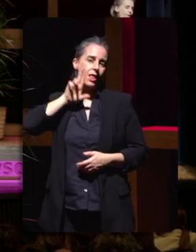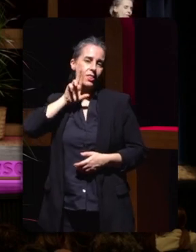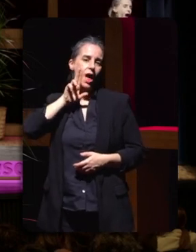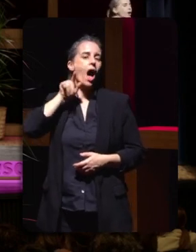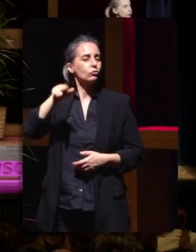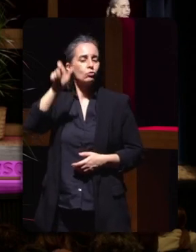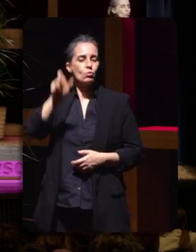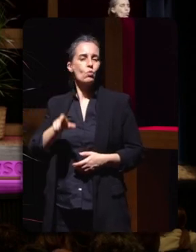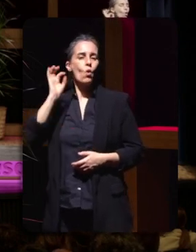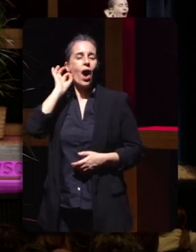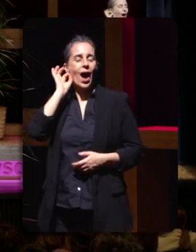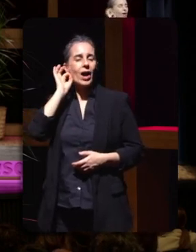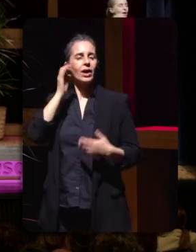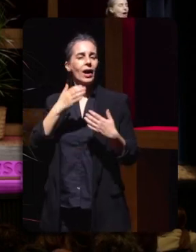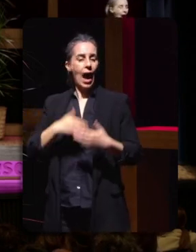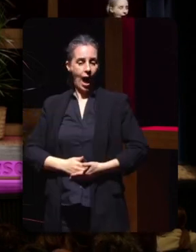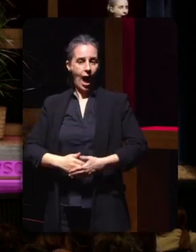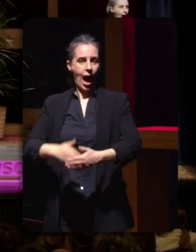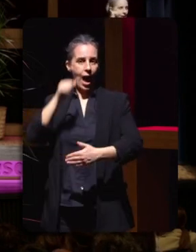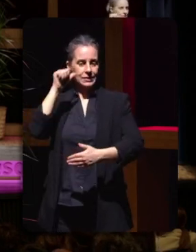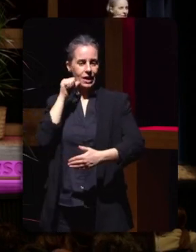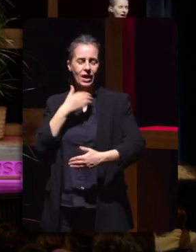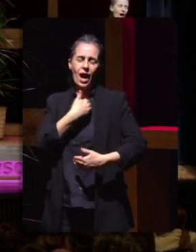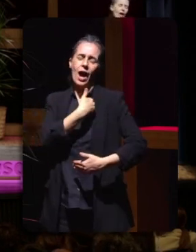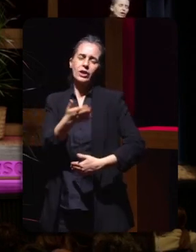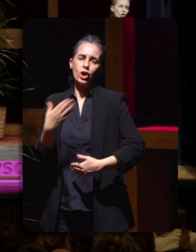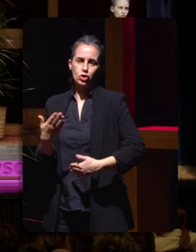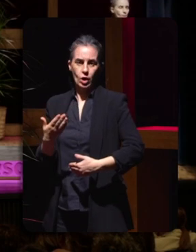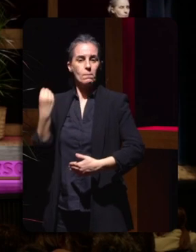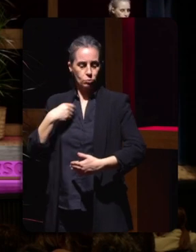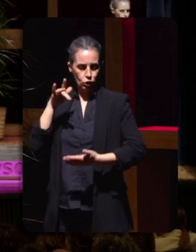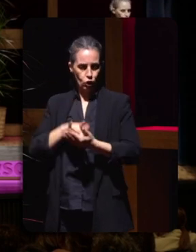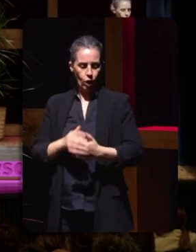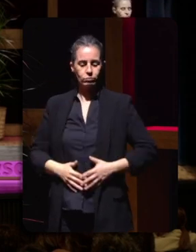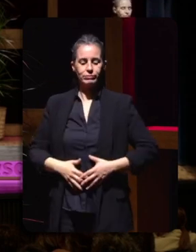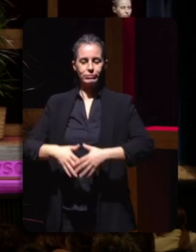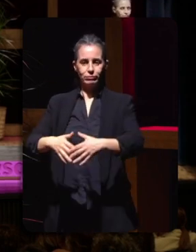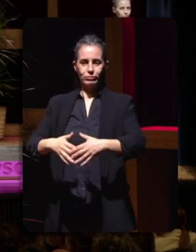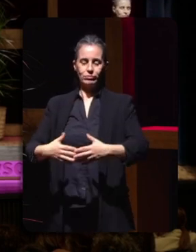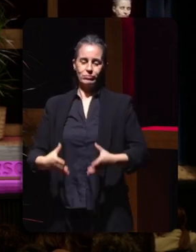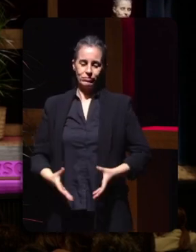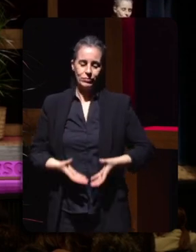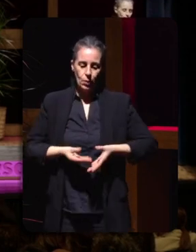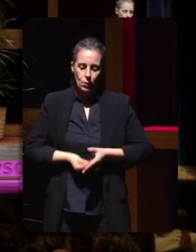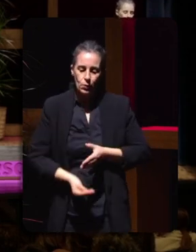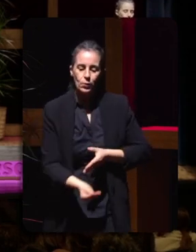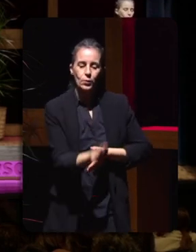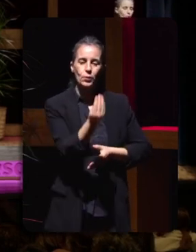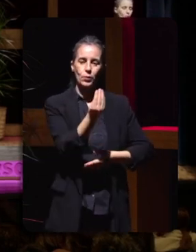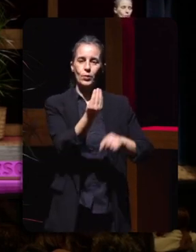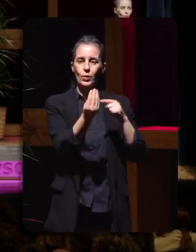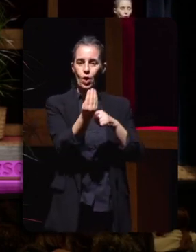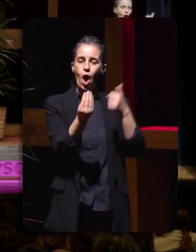va y venga gesta el hijo de otra mujer y va y tiene un varón Guay con la ley que tenemos